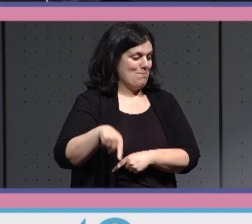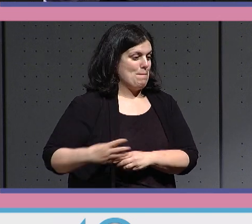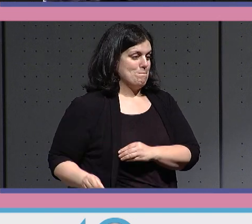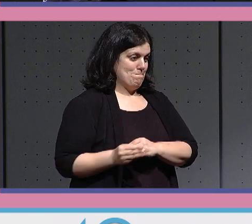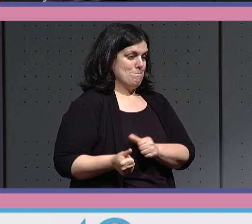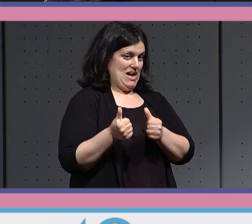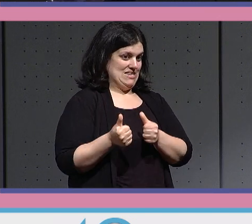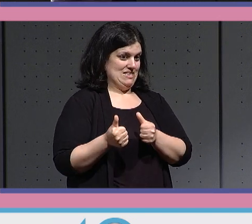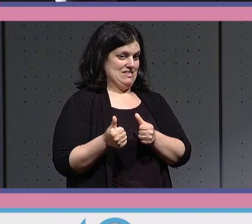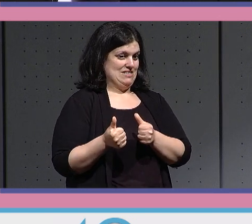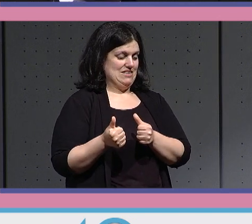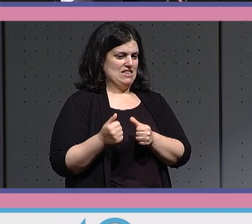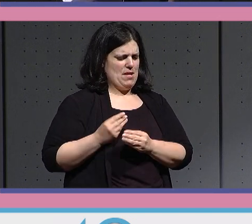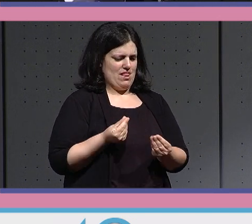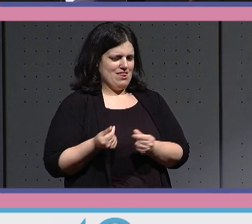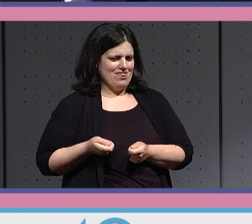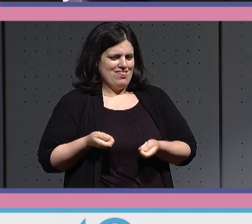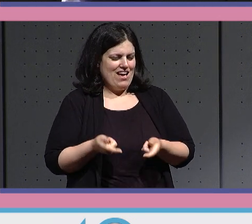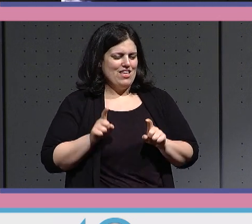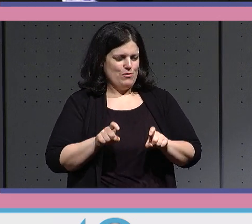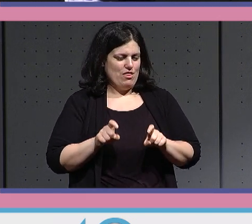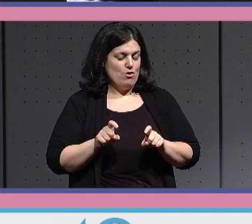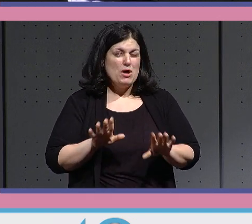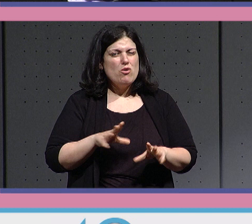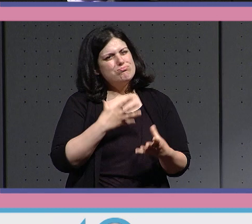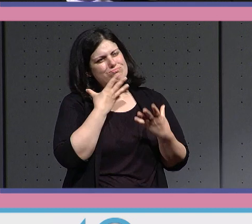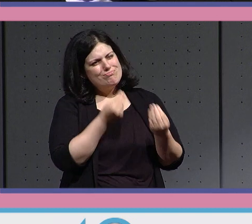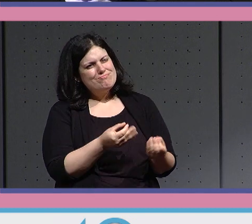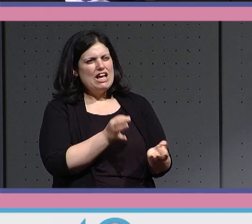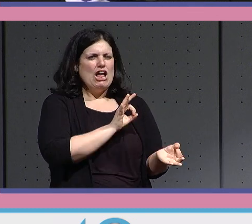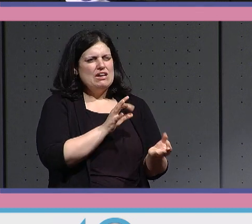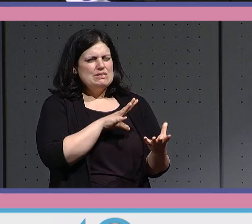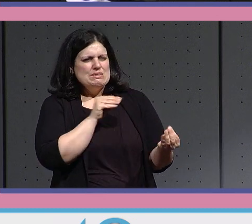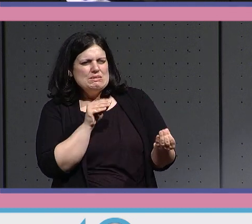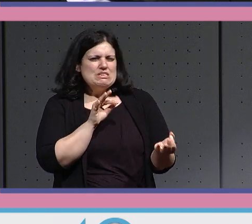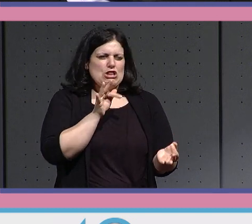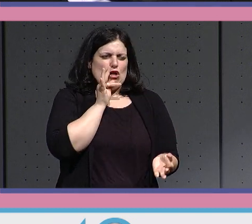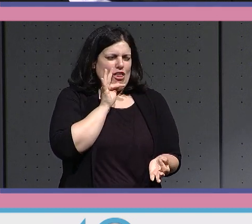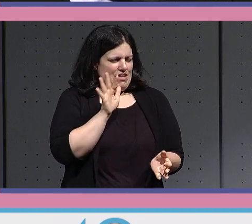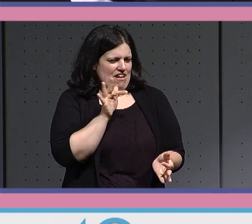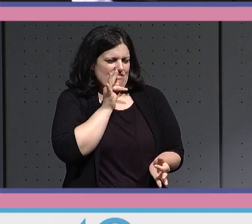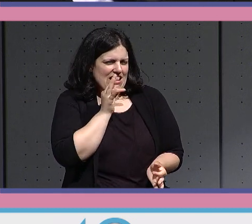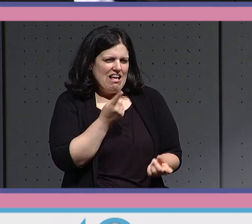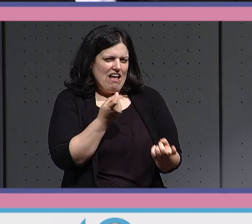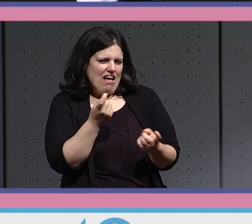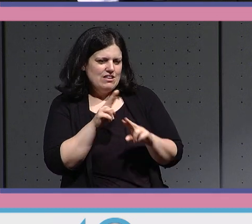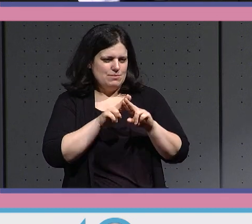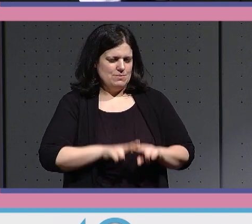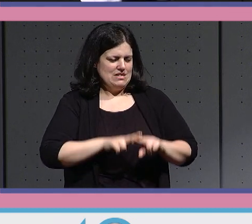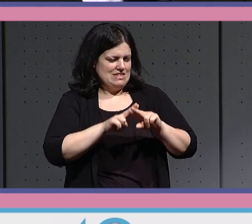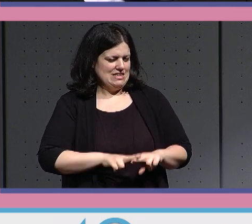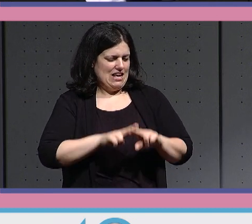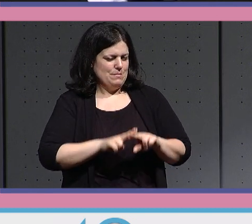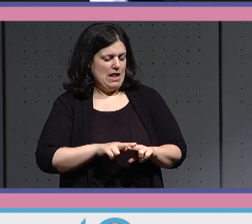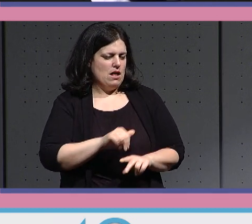la incidencia de autismo y otras muchas que contó. Pero esto no lo entendemos bien. El problema es que es tejido dependiente y esto